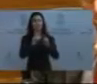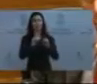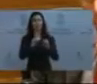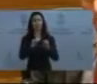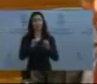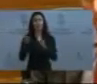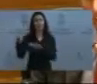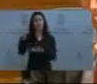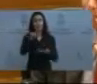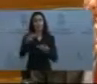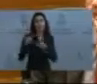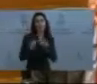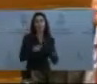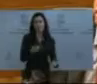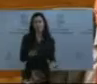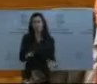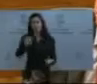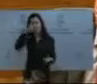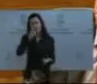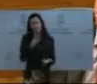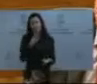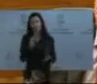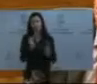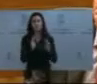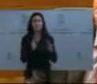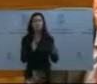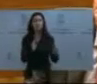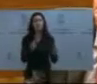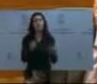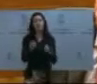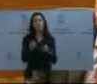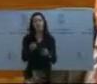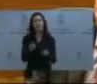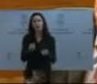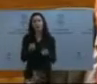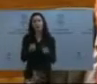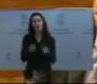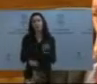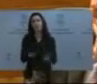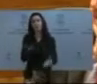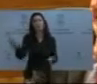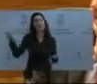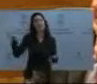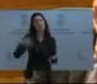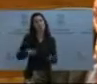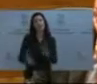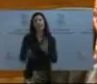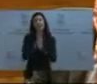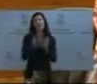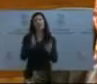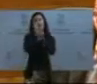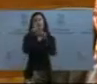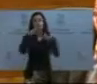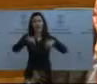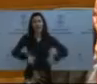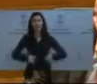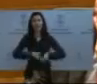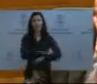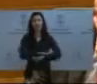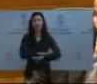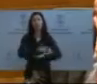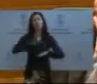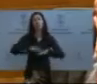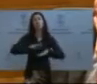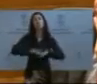herencia. Nada sabemos de lo que han hecho al respecto para corregir esta injusticia, esta ilegalidad cometida por los socialistas asturianos. Por no